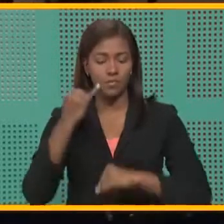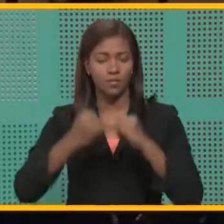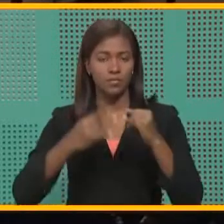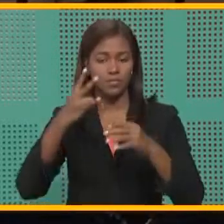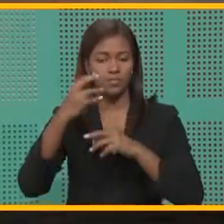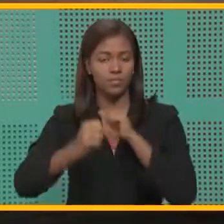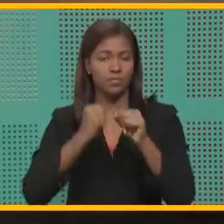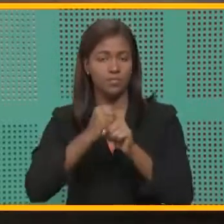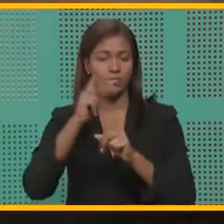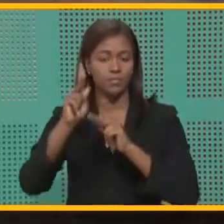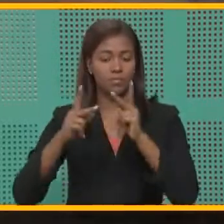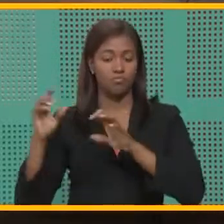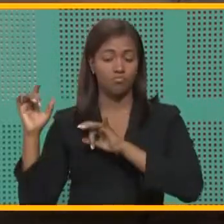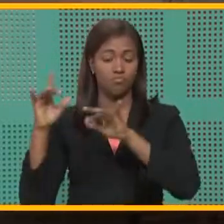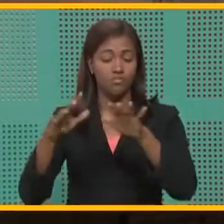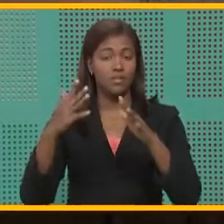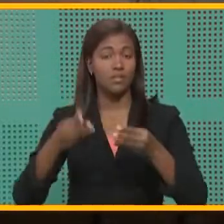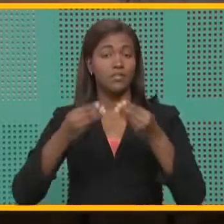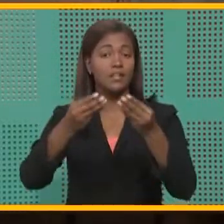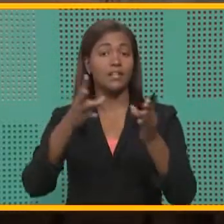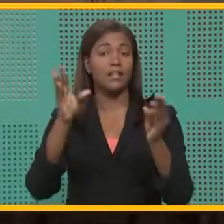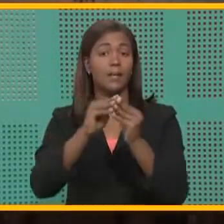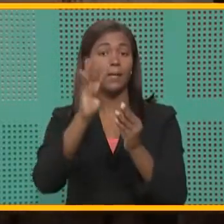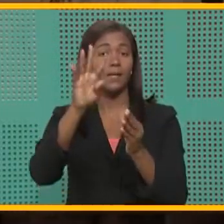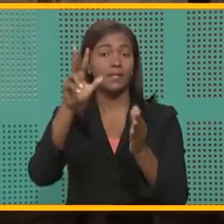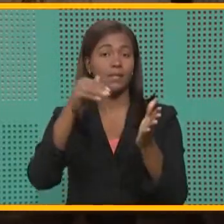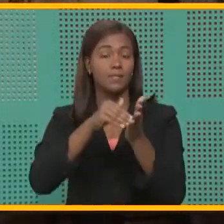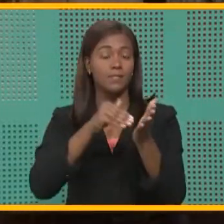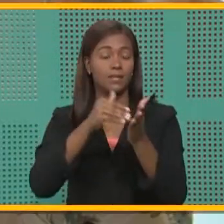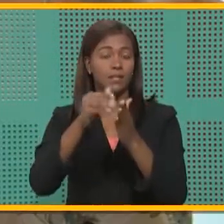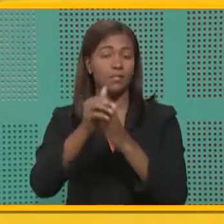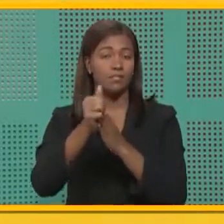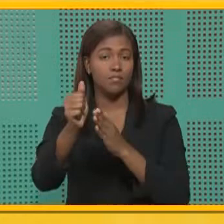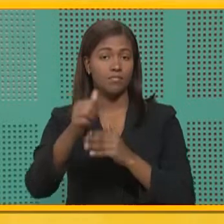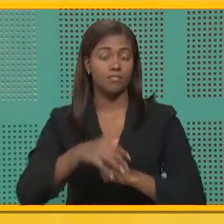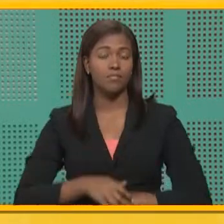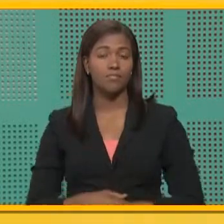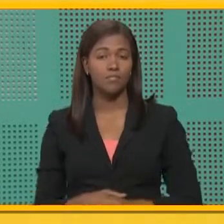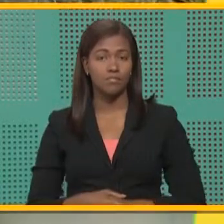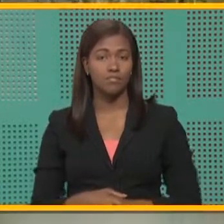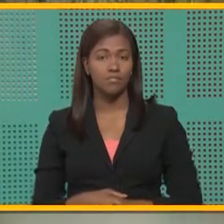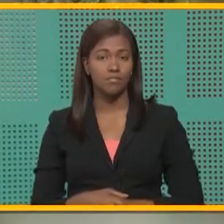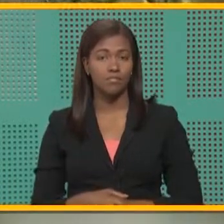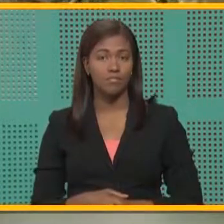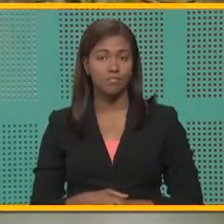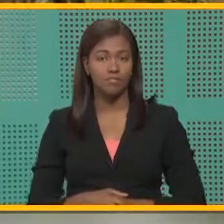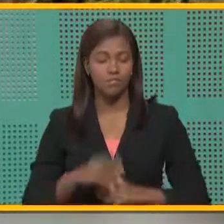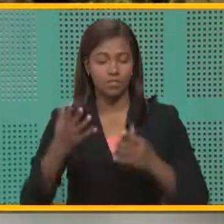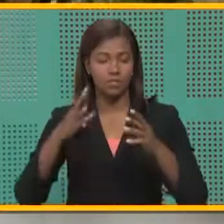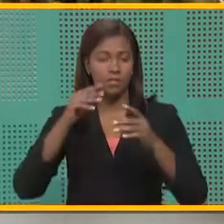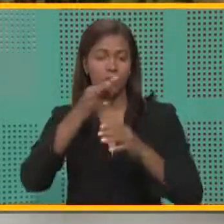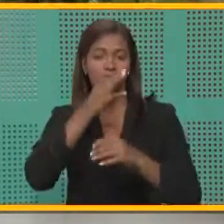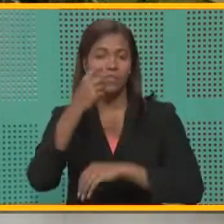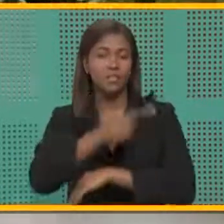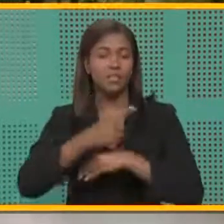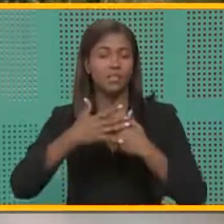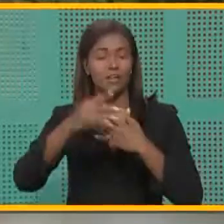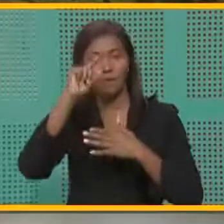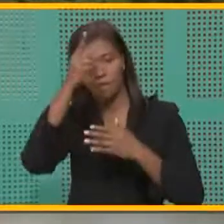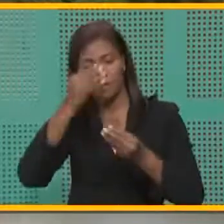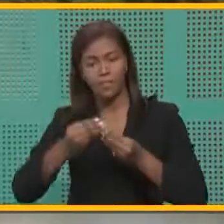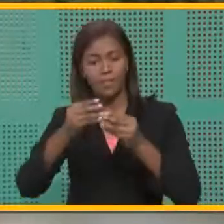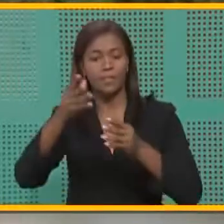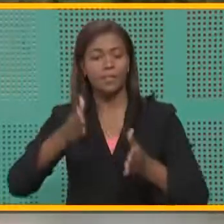últimos 7 años, el turismo ha generado 43 mil millones de dólares. Los próximos días, el gobierno entregará